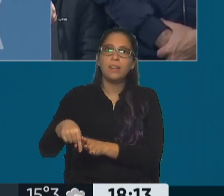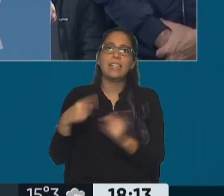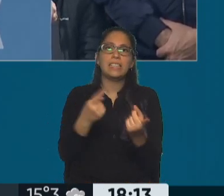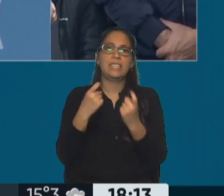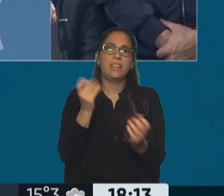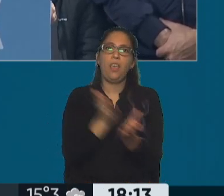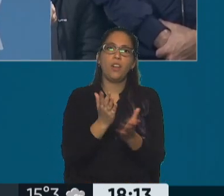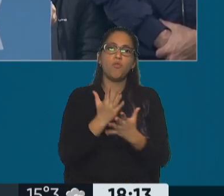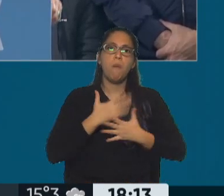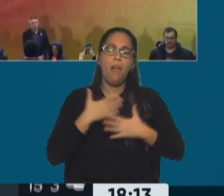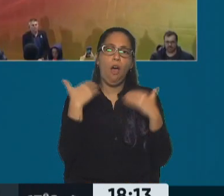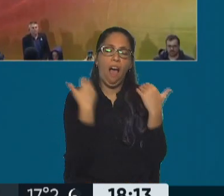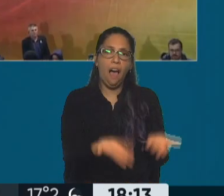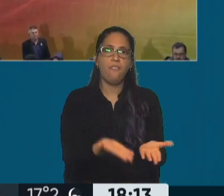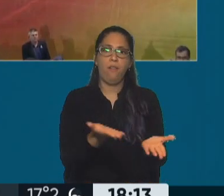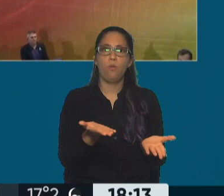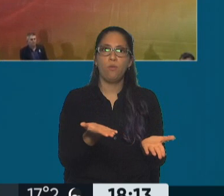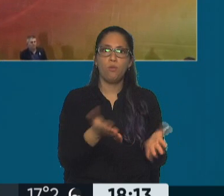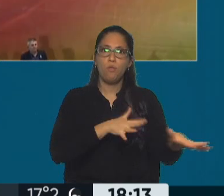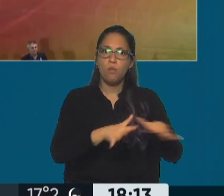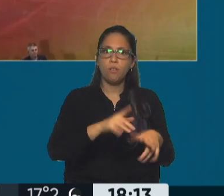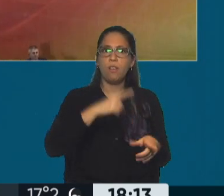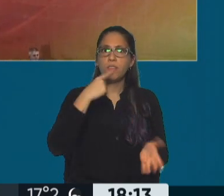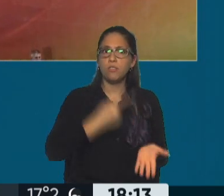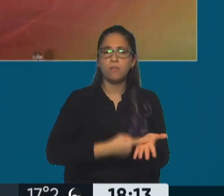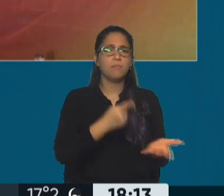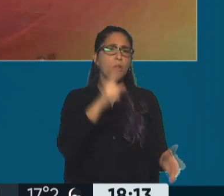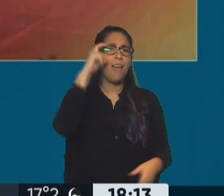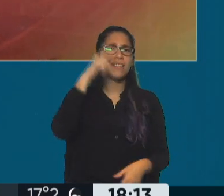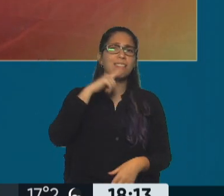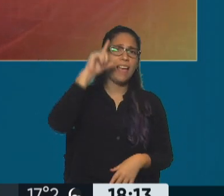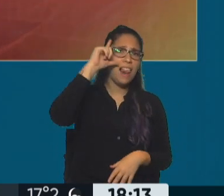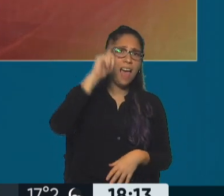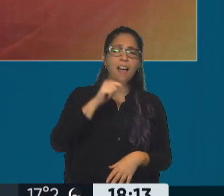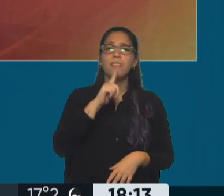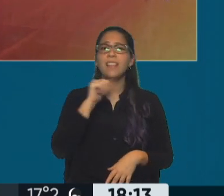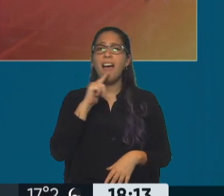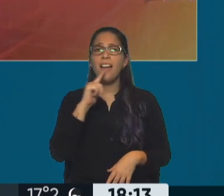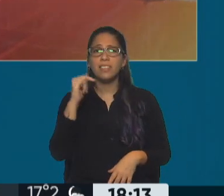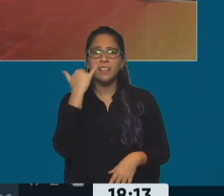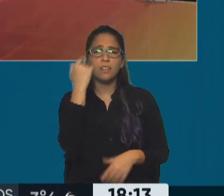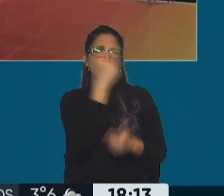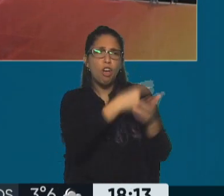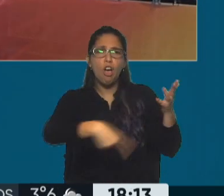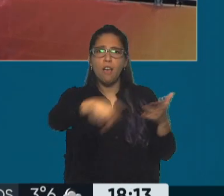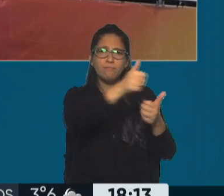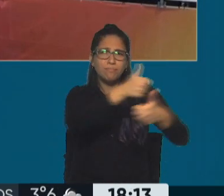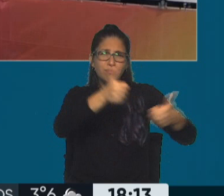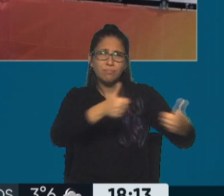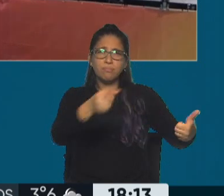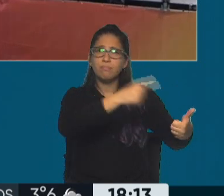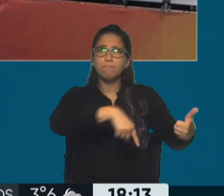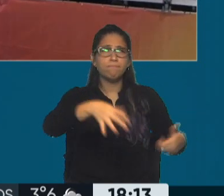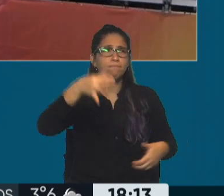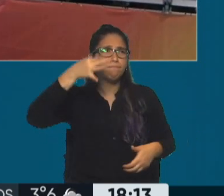de los derechos humanos. Y en ese sentido, tanto Estela como Tati, como tantas otras que estaban en el escenario, son un